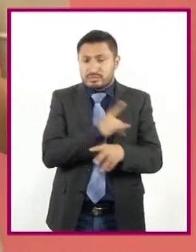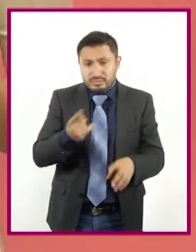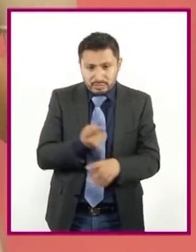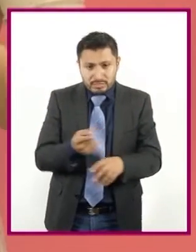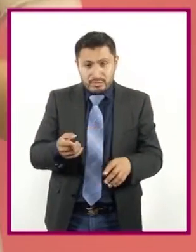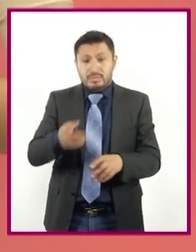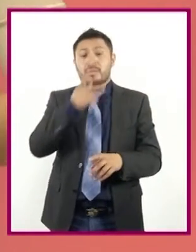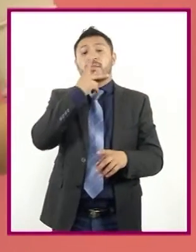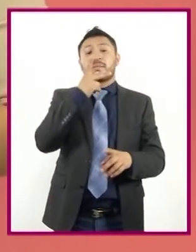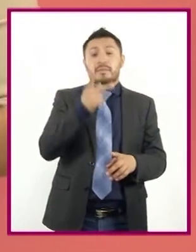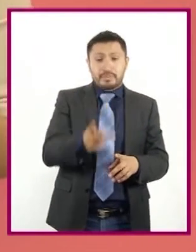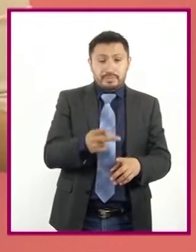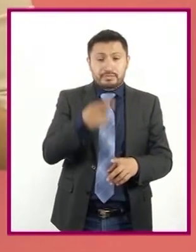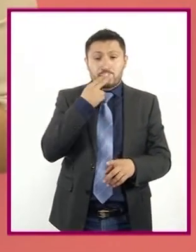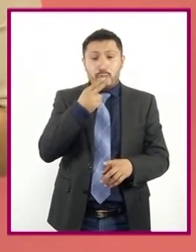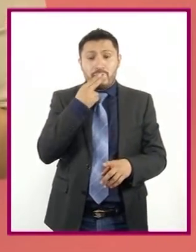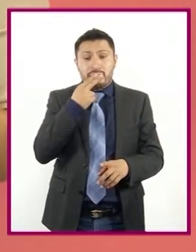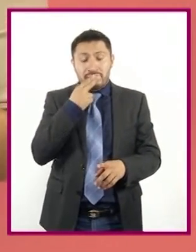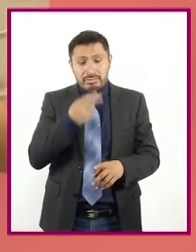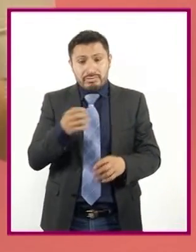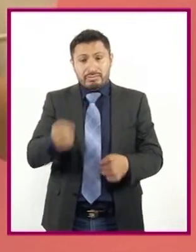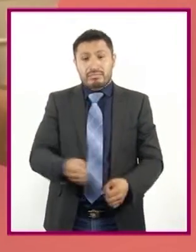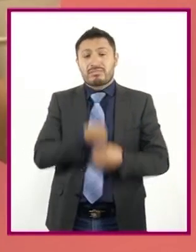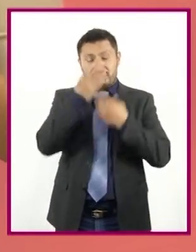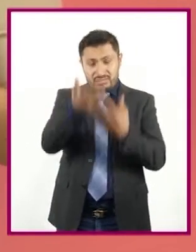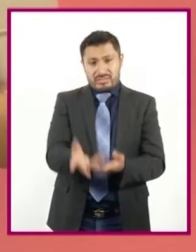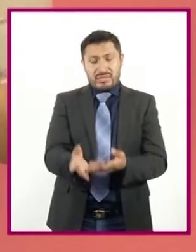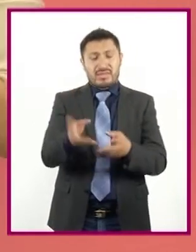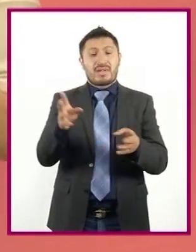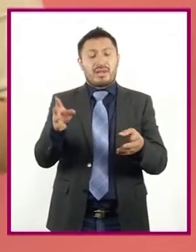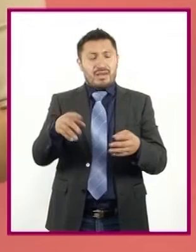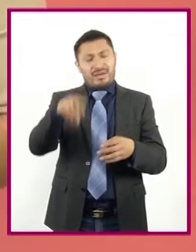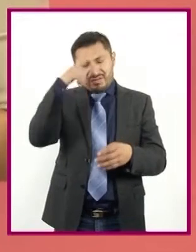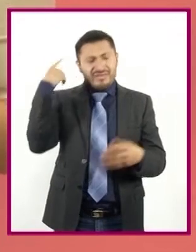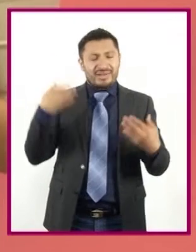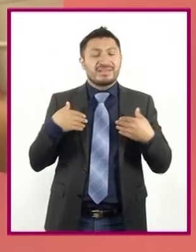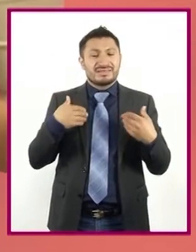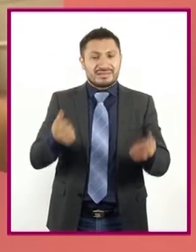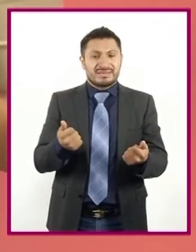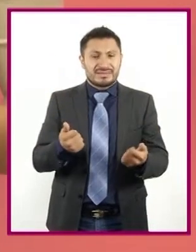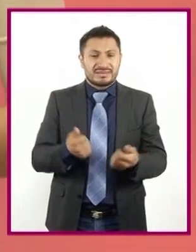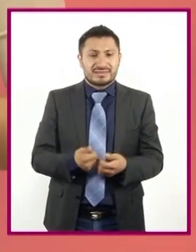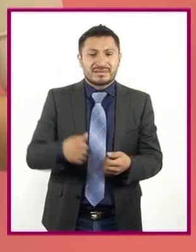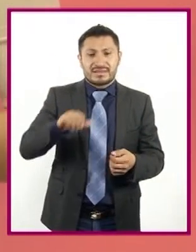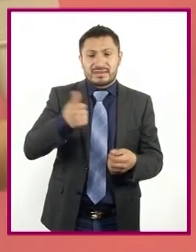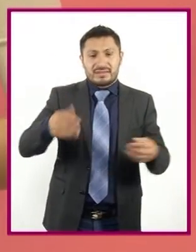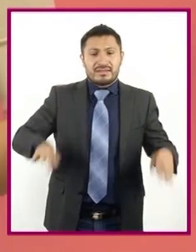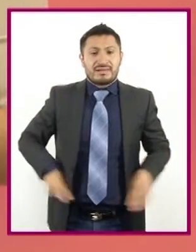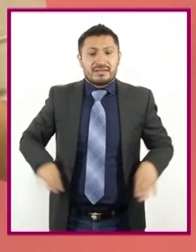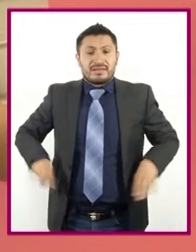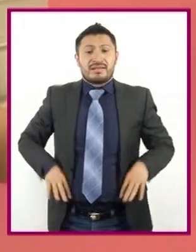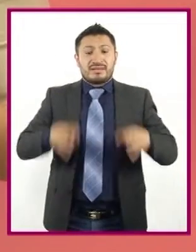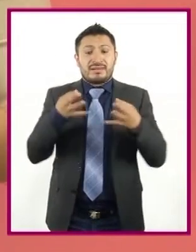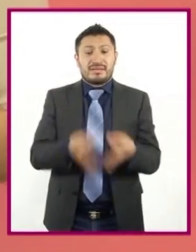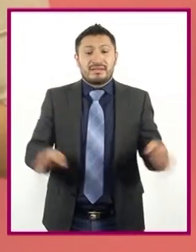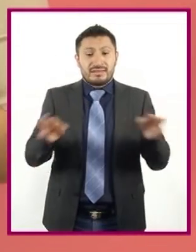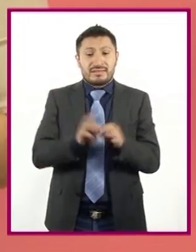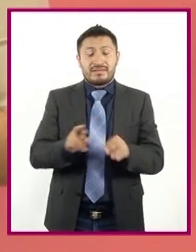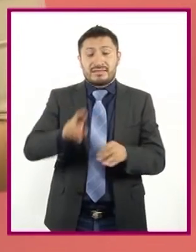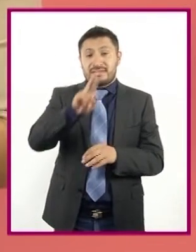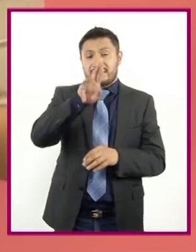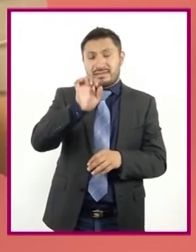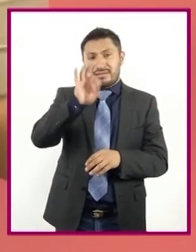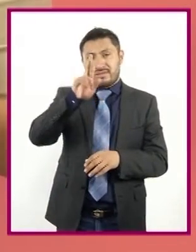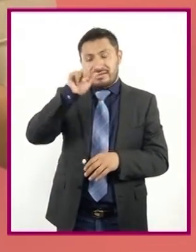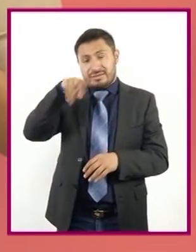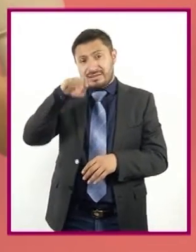porque la palabra que utilizamos al expresarlos facilitan la comprensión. Otra característica importante de los refranes es